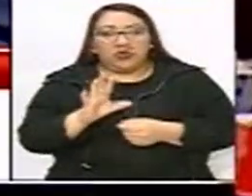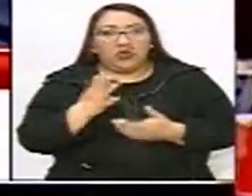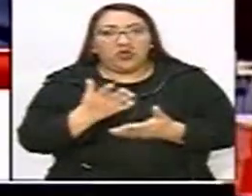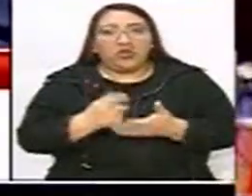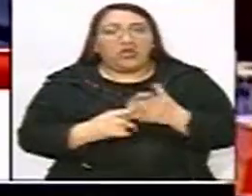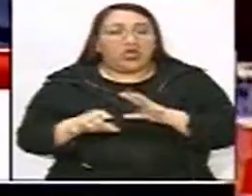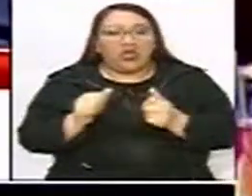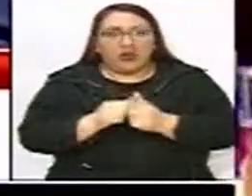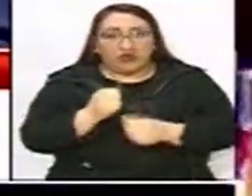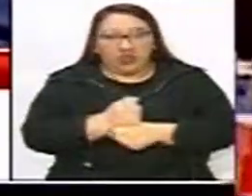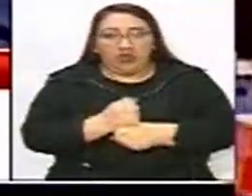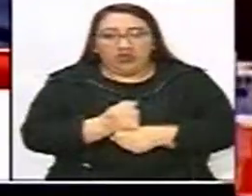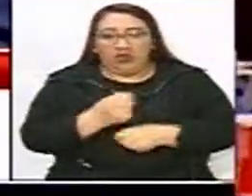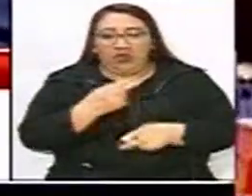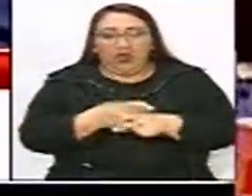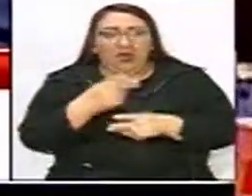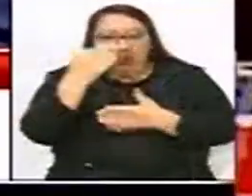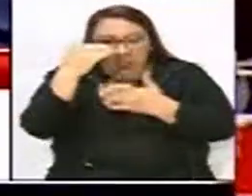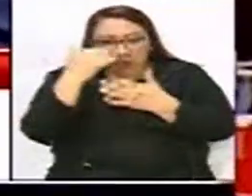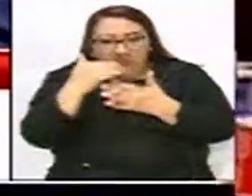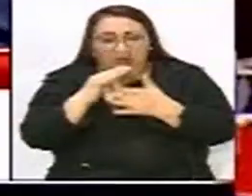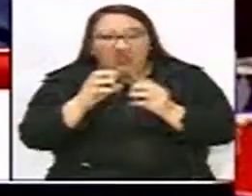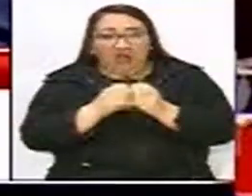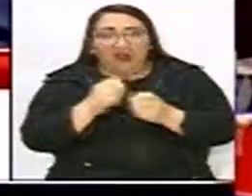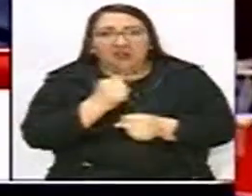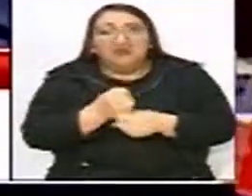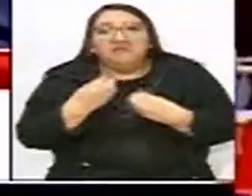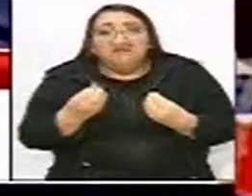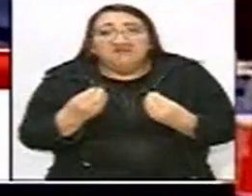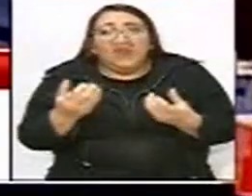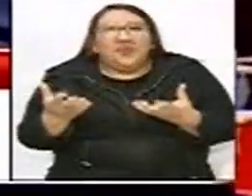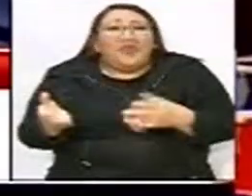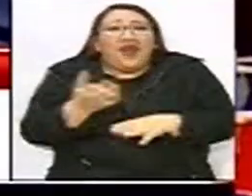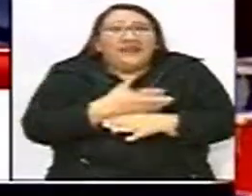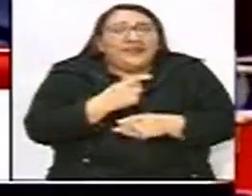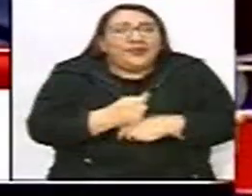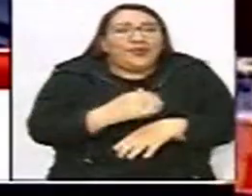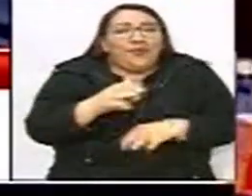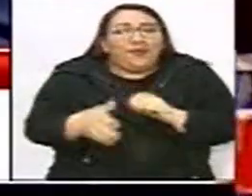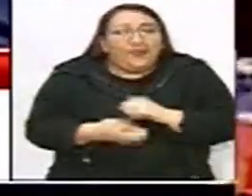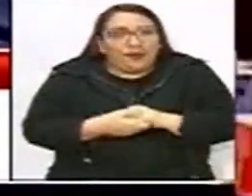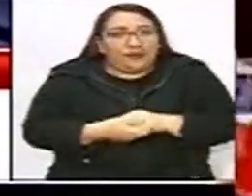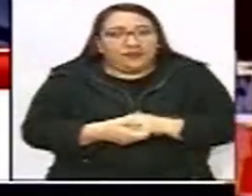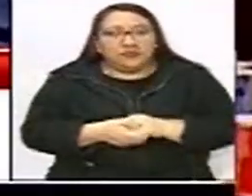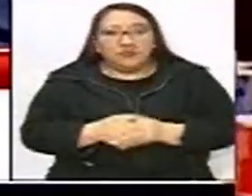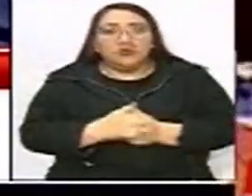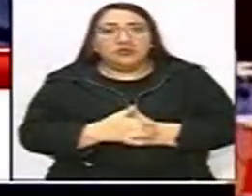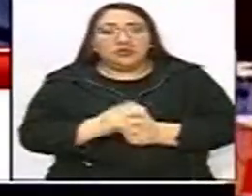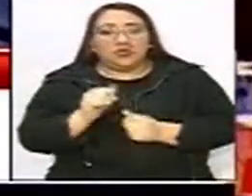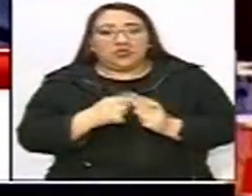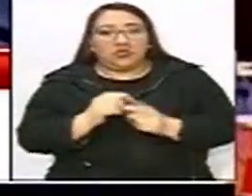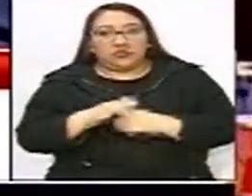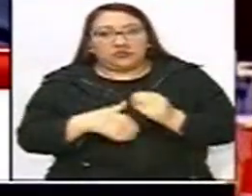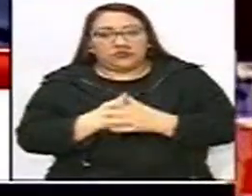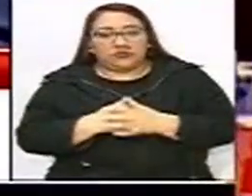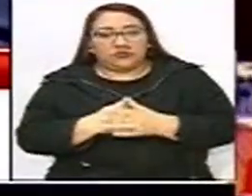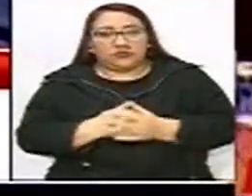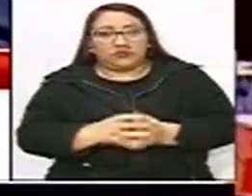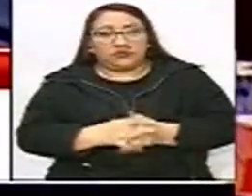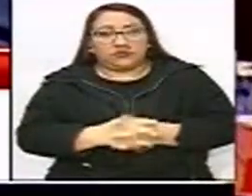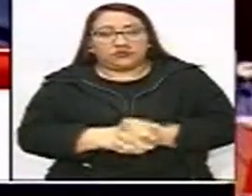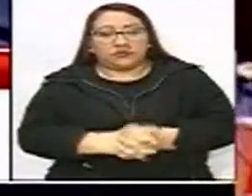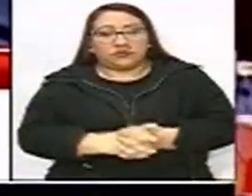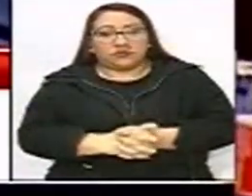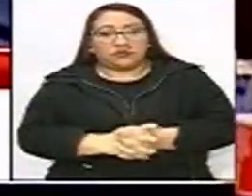medidas tomadas al respecto. Llámese el detalle de cada una de las acciones que tenemos en curso y todos los pormenores